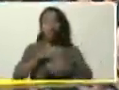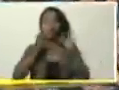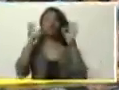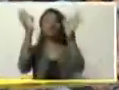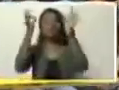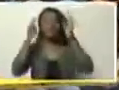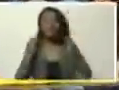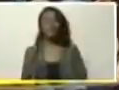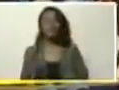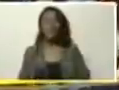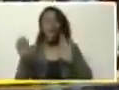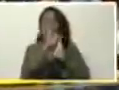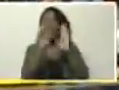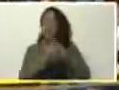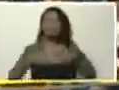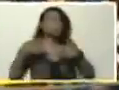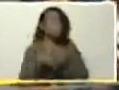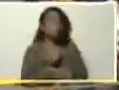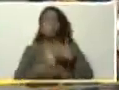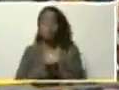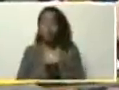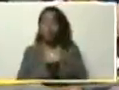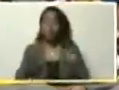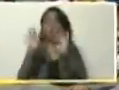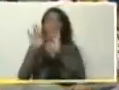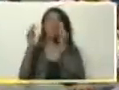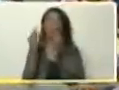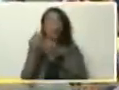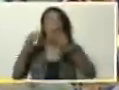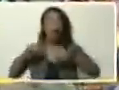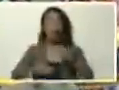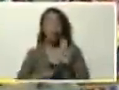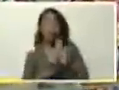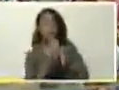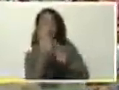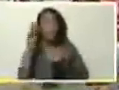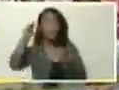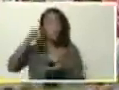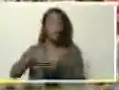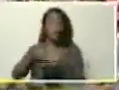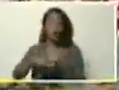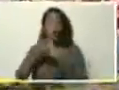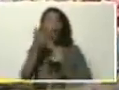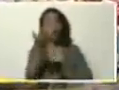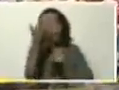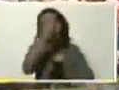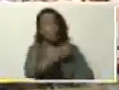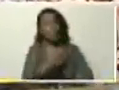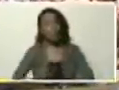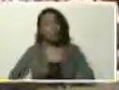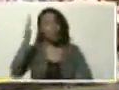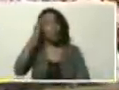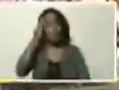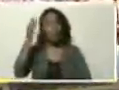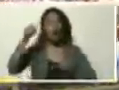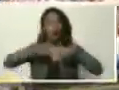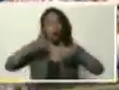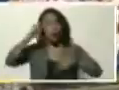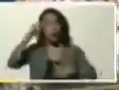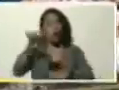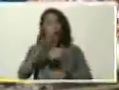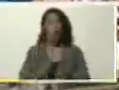una etapa para la estabilidad de la familia mirandina. Sepa, presidente, que en este pueblo, en esta